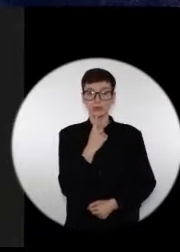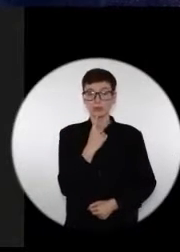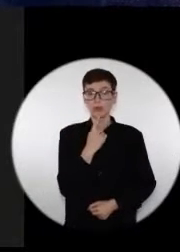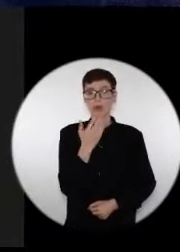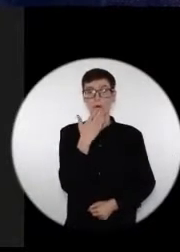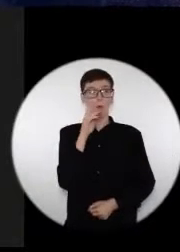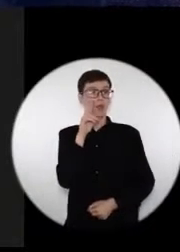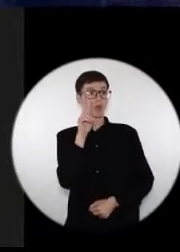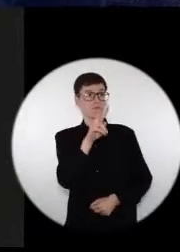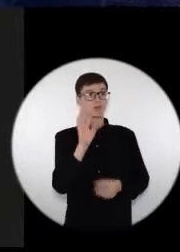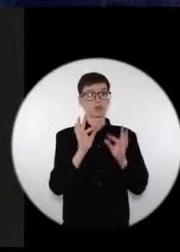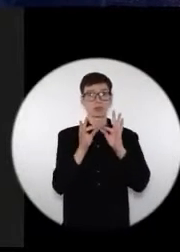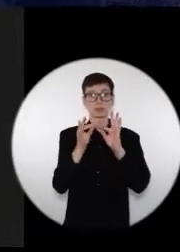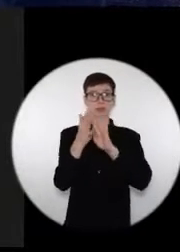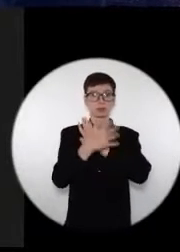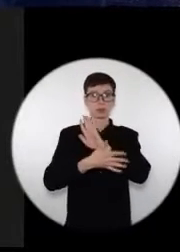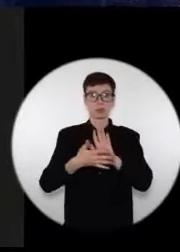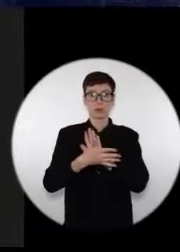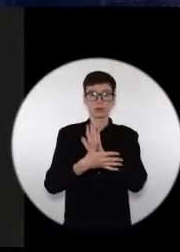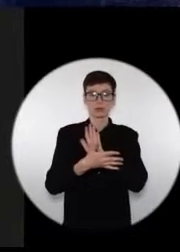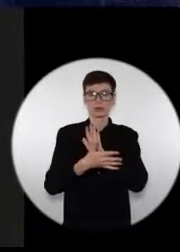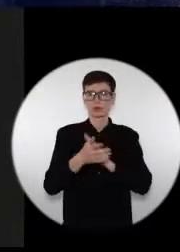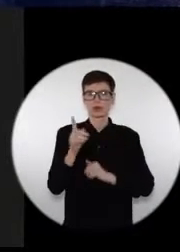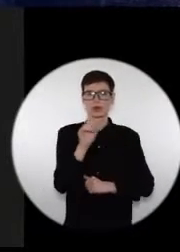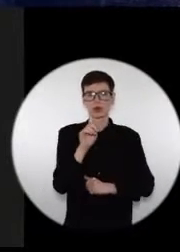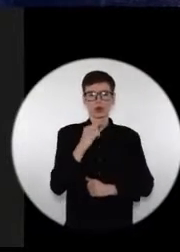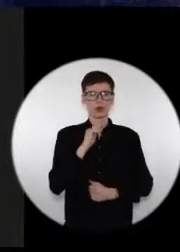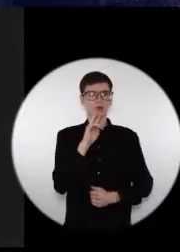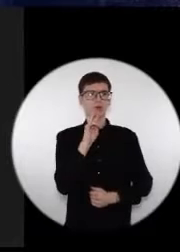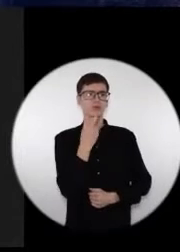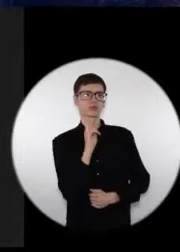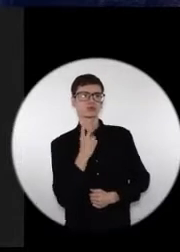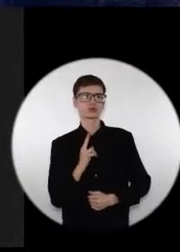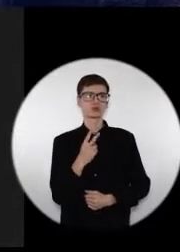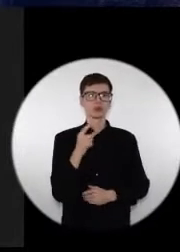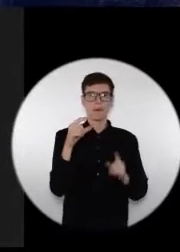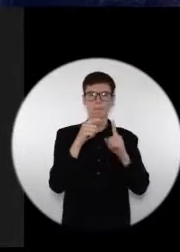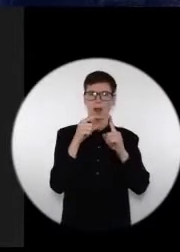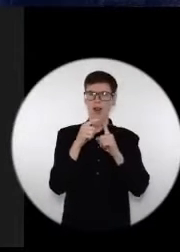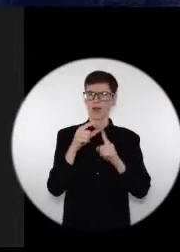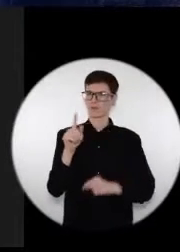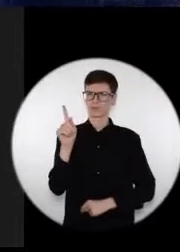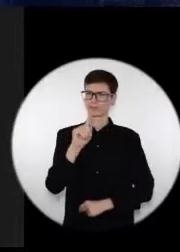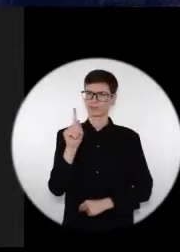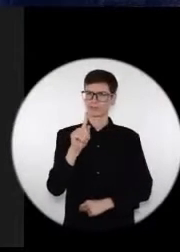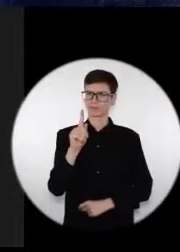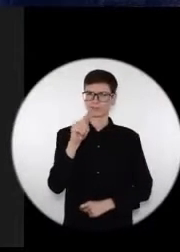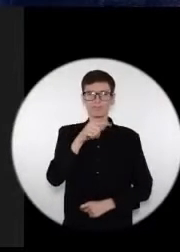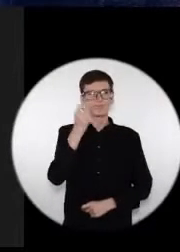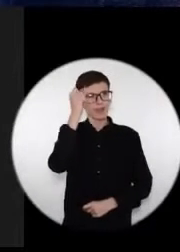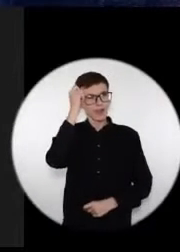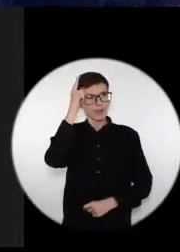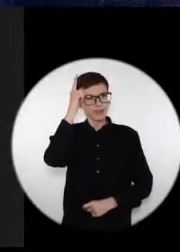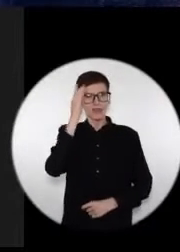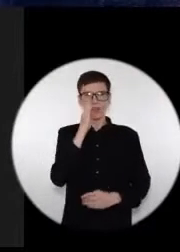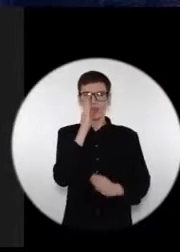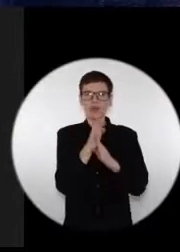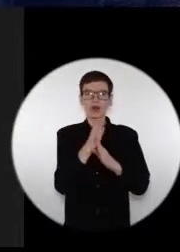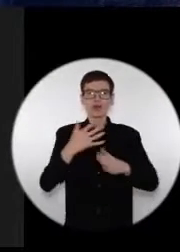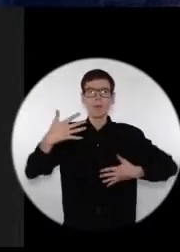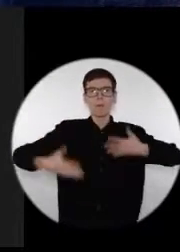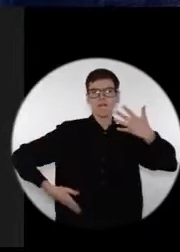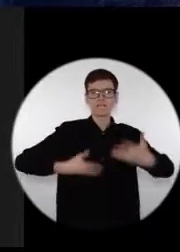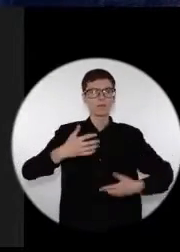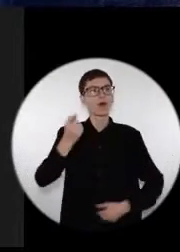mismo movimiento ya que la persona sorda cuando ve una interpretación en lengua de señas no traduce a palabras